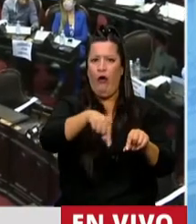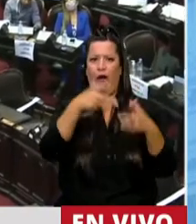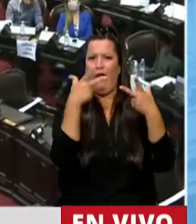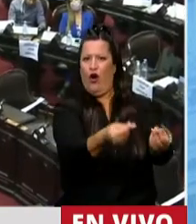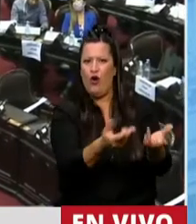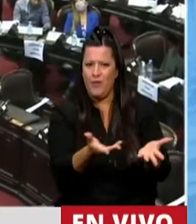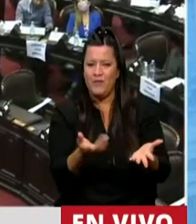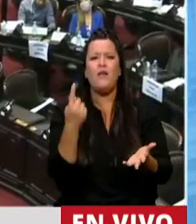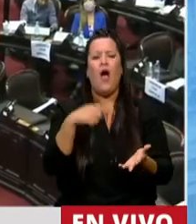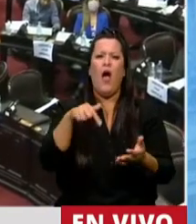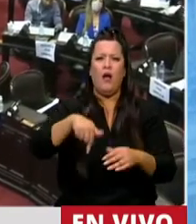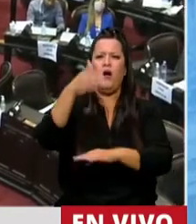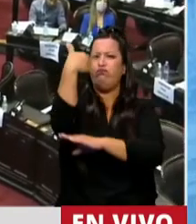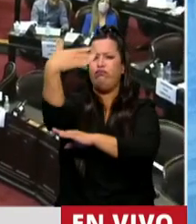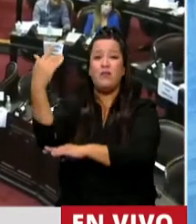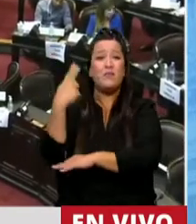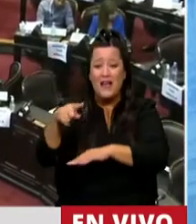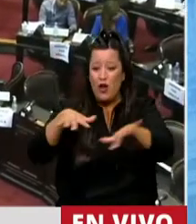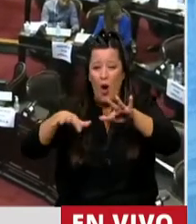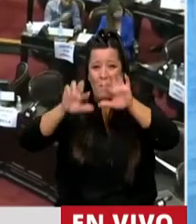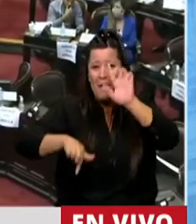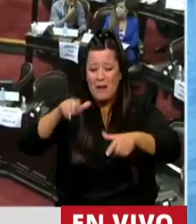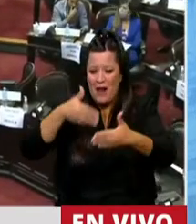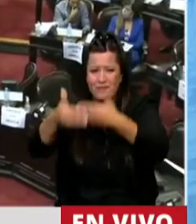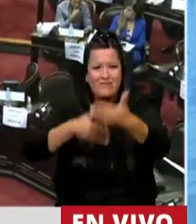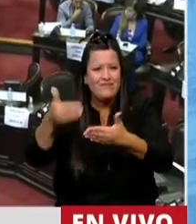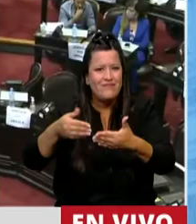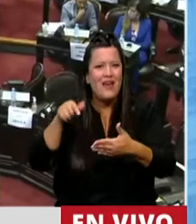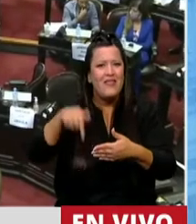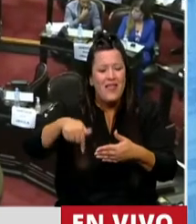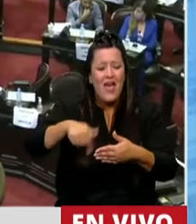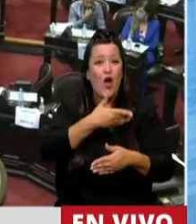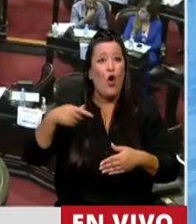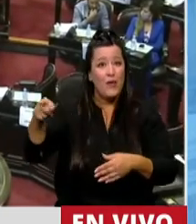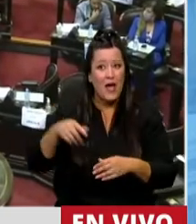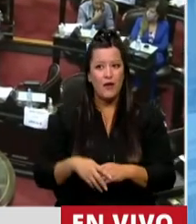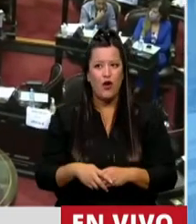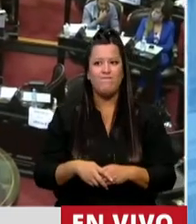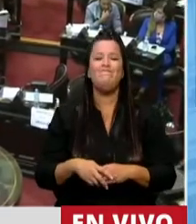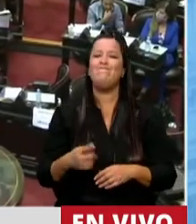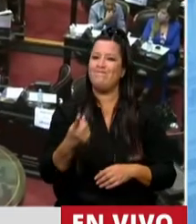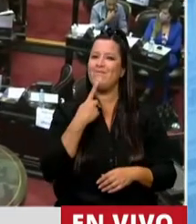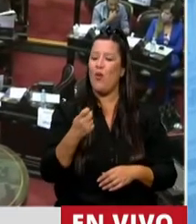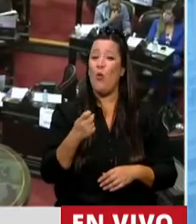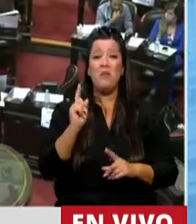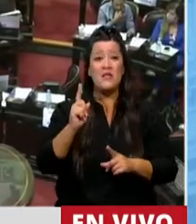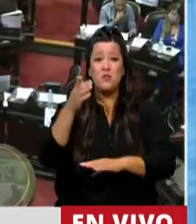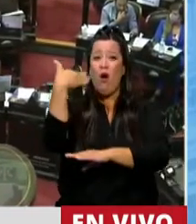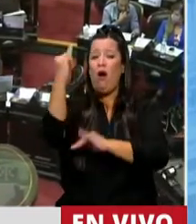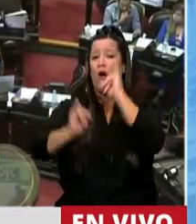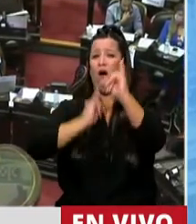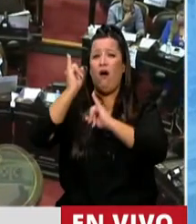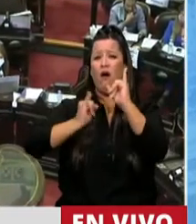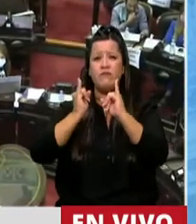pero cuando vamos a las acciones de este gobierno, vemos que estos relatos